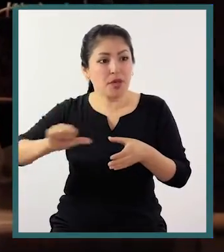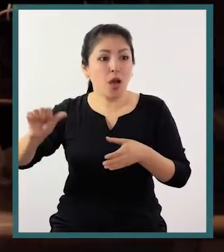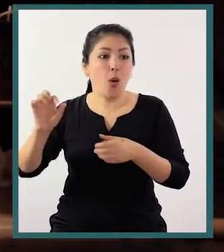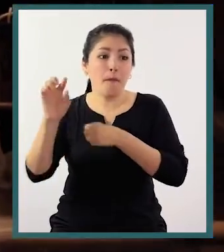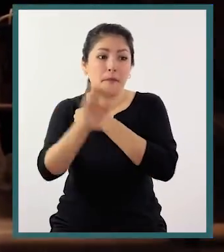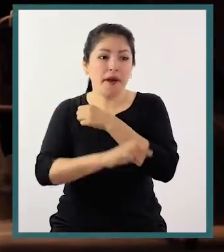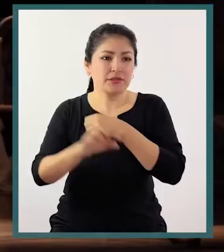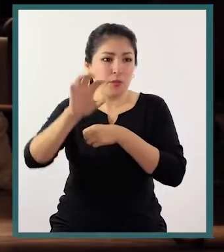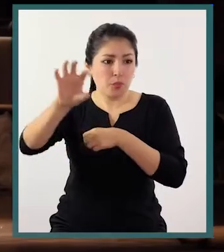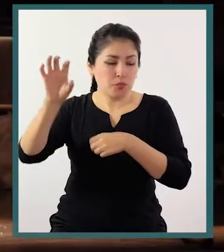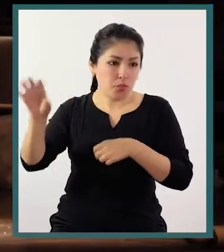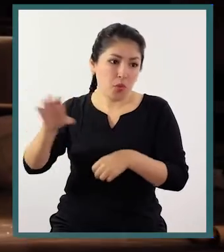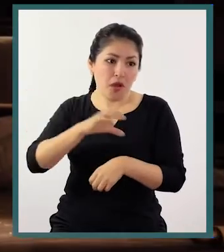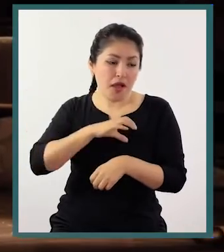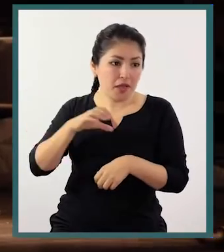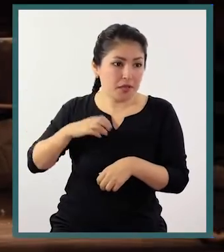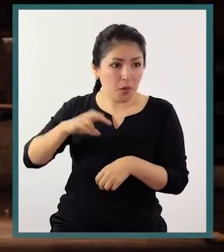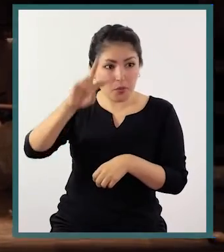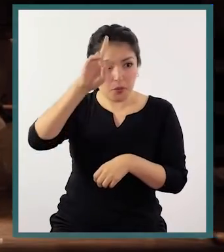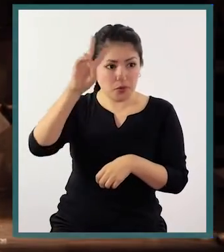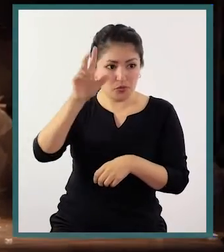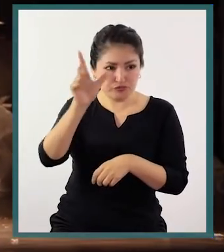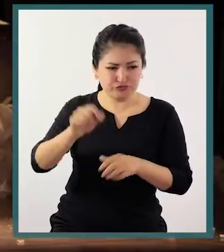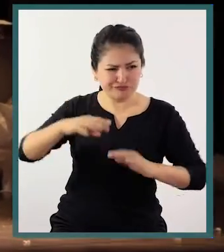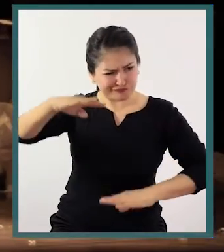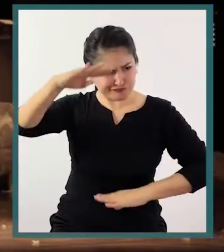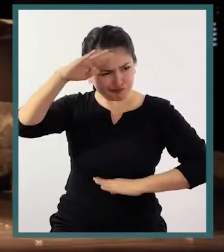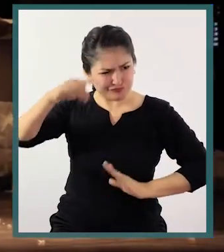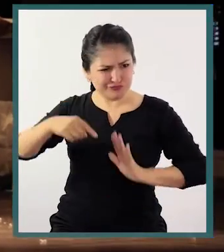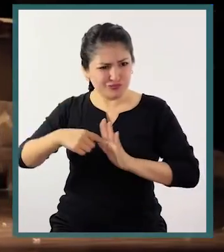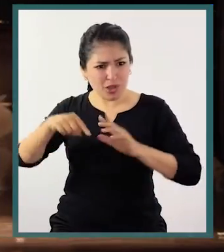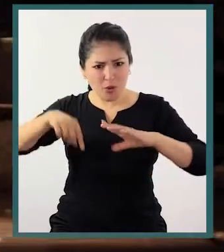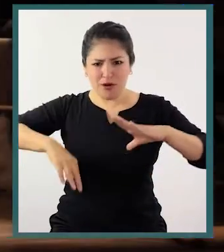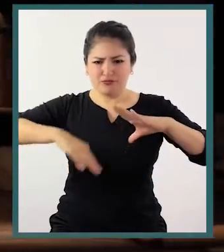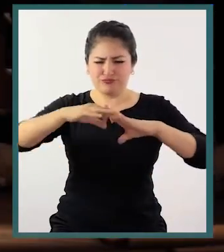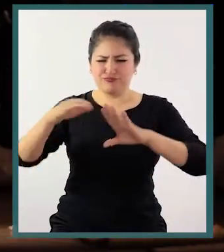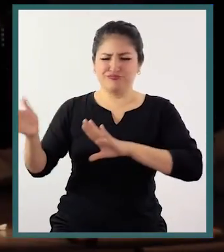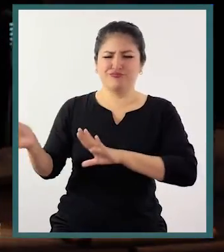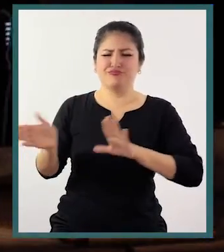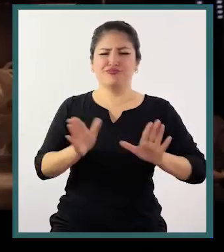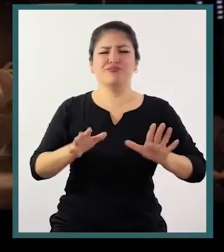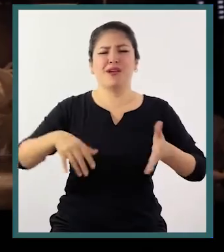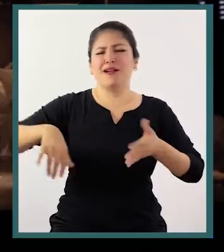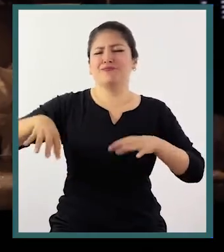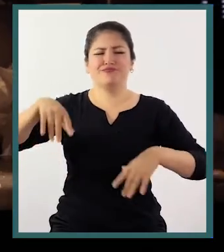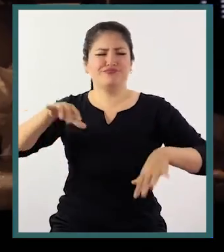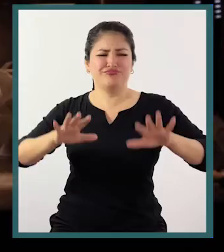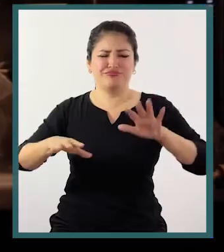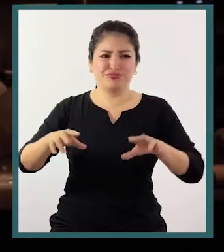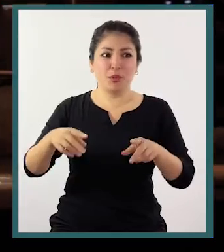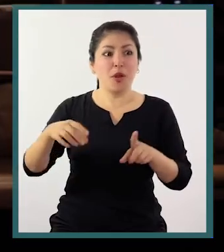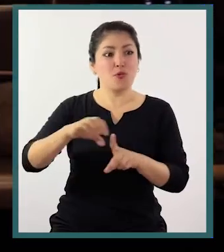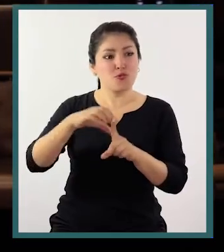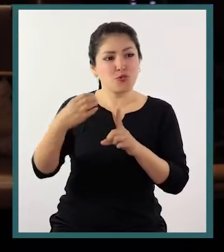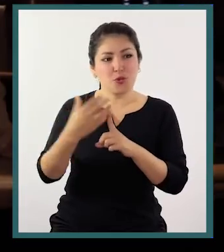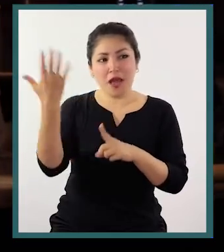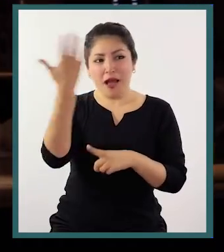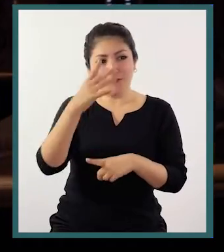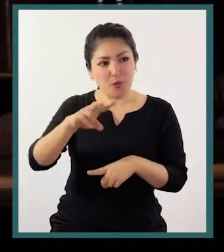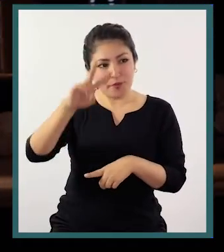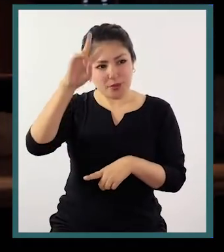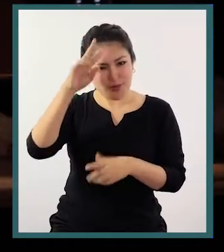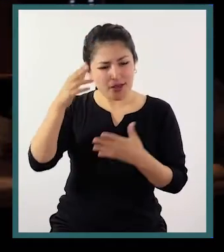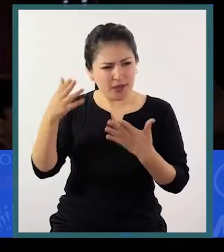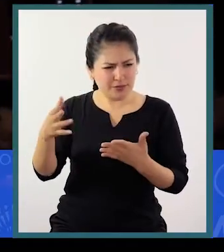extranjero con nosotros a representar al Callao, al Perú. Y bueno, ahora están en estos escenarios tan importantes e imponentes, ¿no?, donde ahora estamos resaltando nuestra cultura